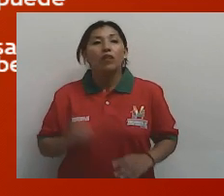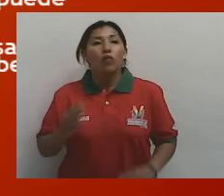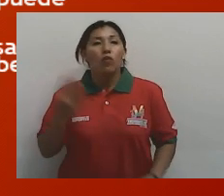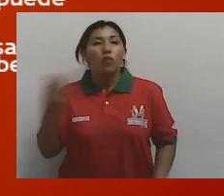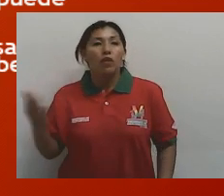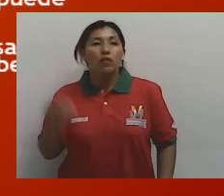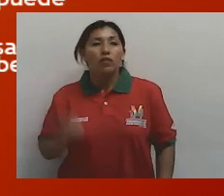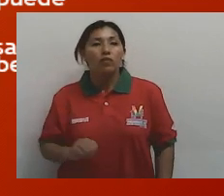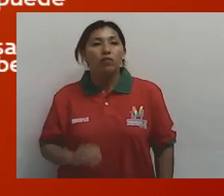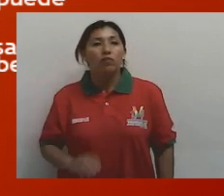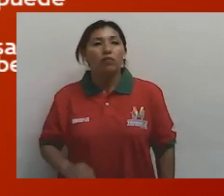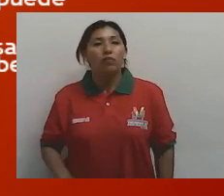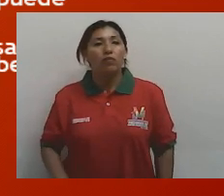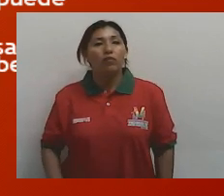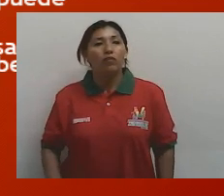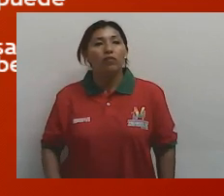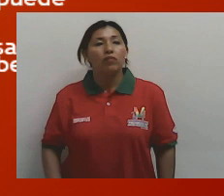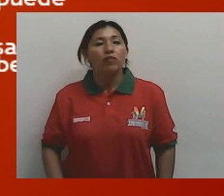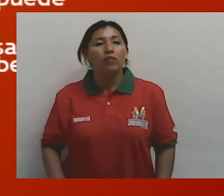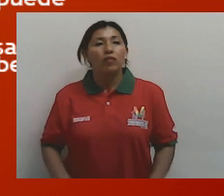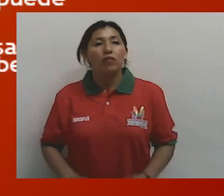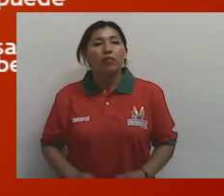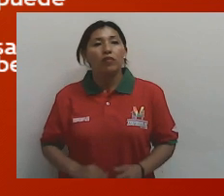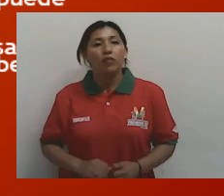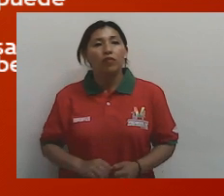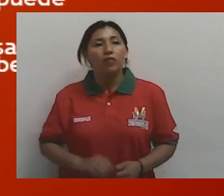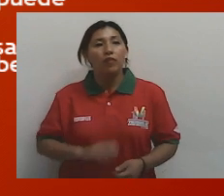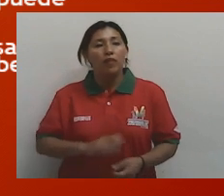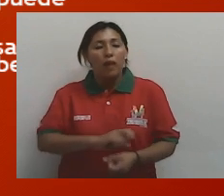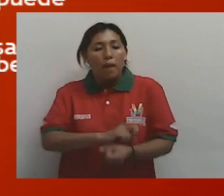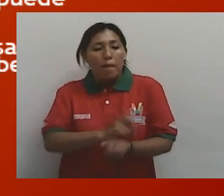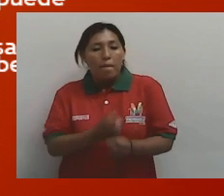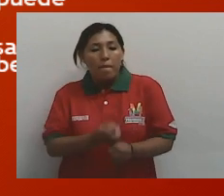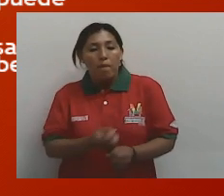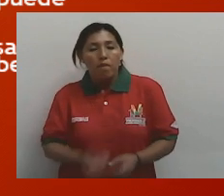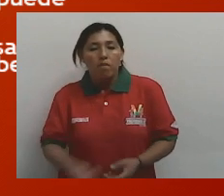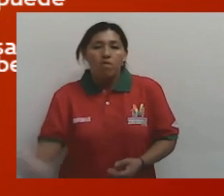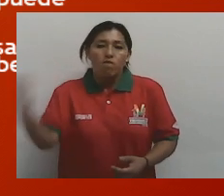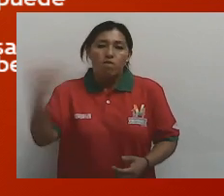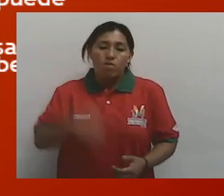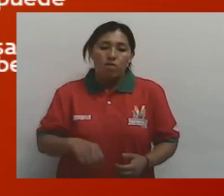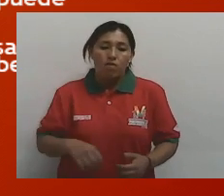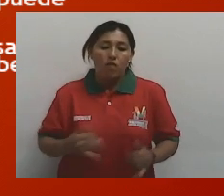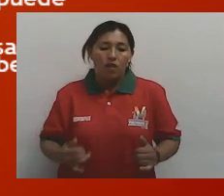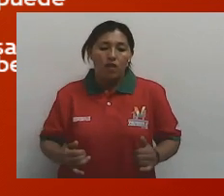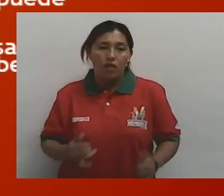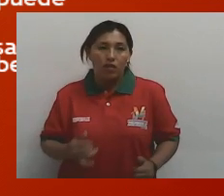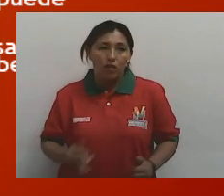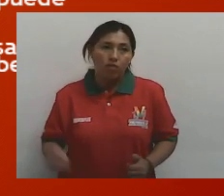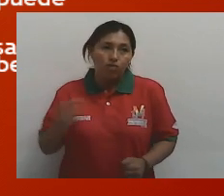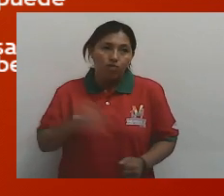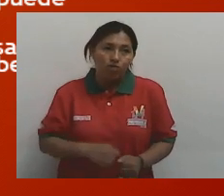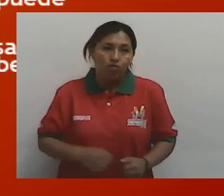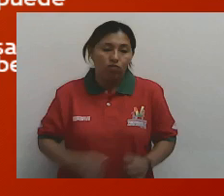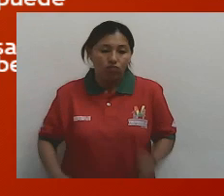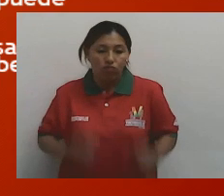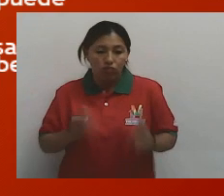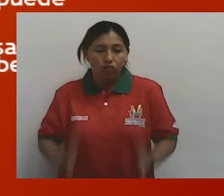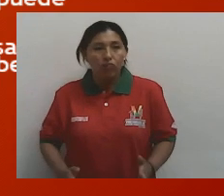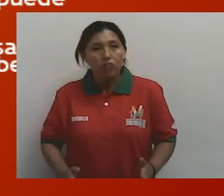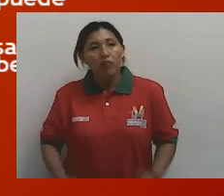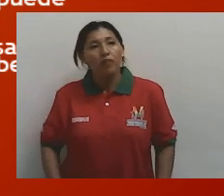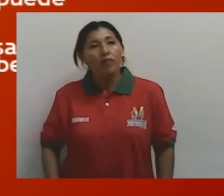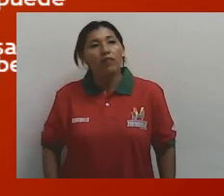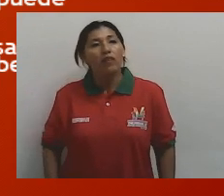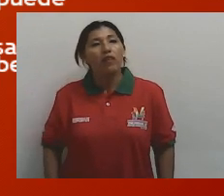cuarto. Por tanto, se lesiona uno, ingresa otro. En el tercero pueden competir. Pero de